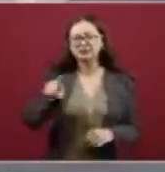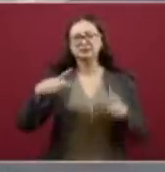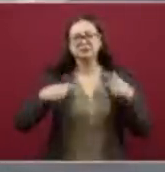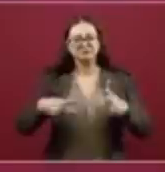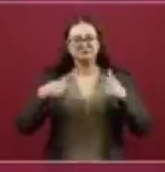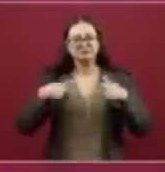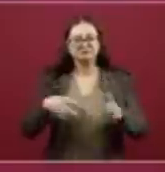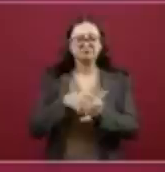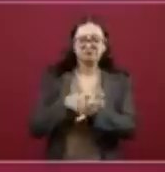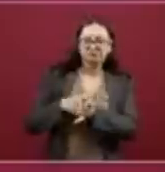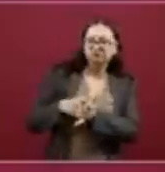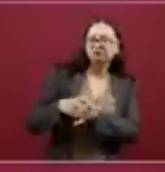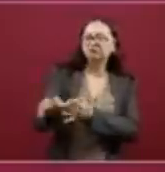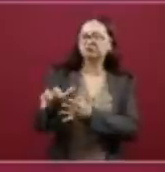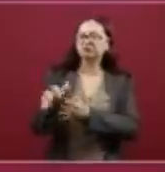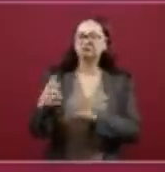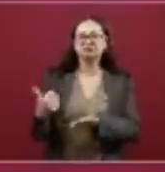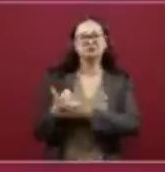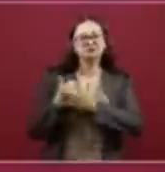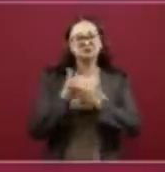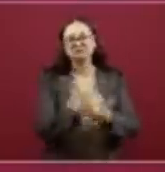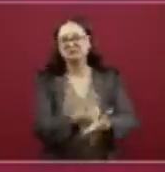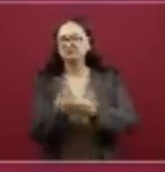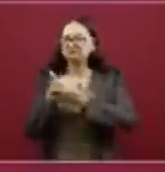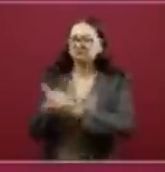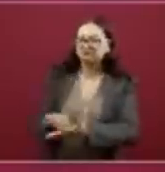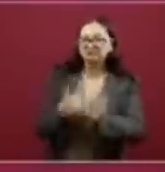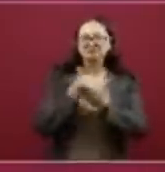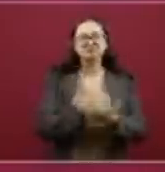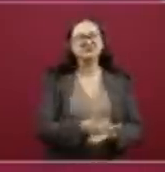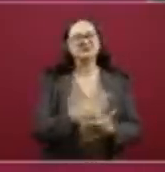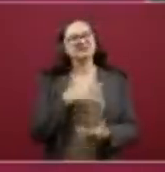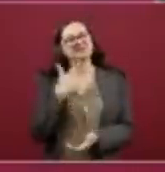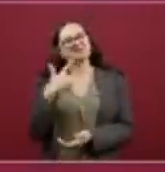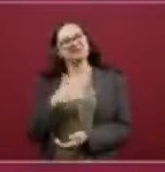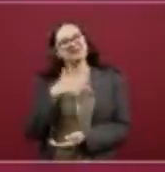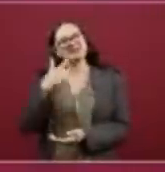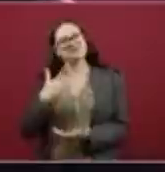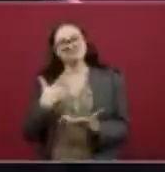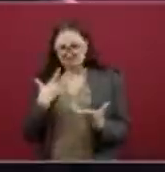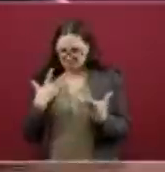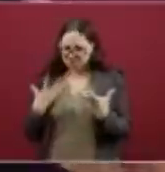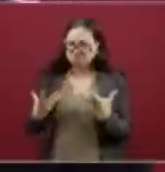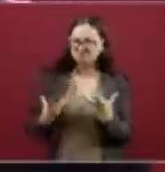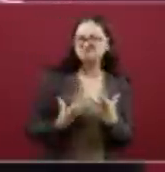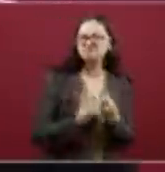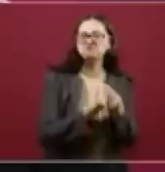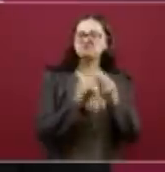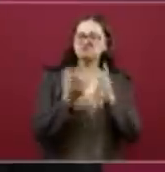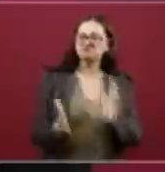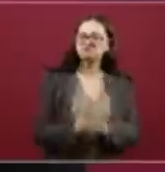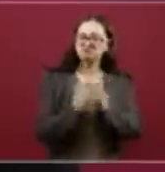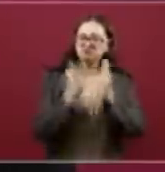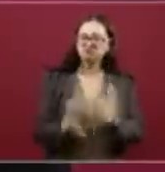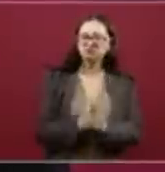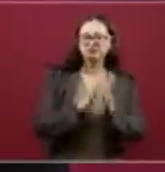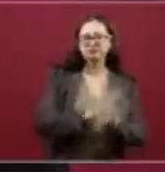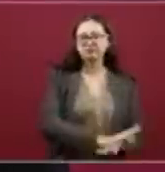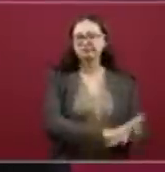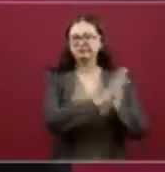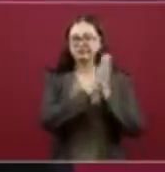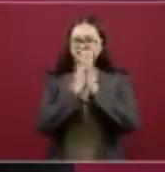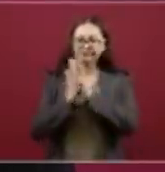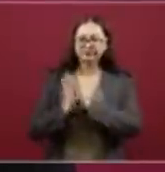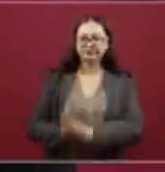ayudando, se están sintiendo parte de esta transformación,